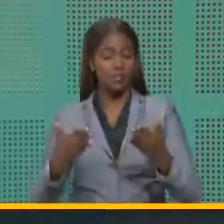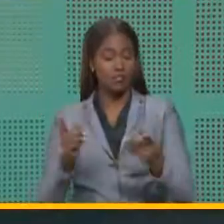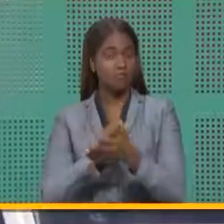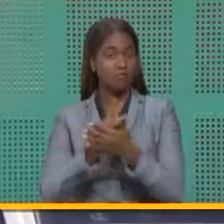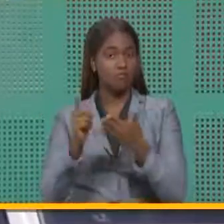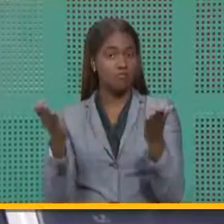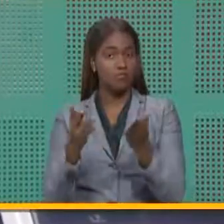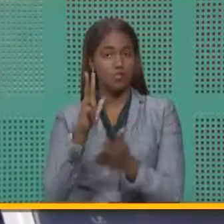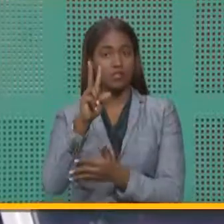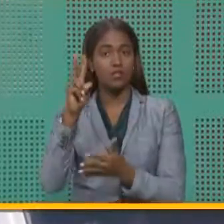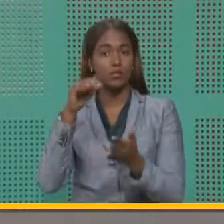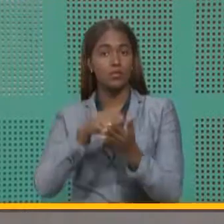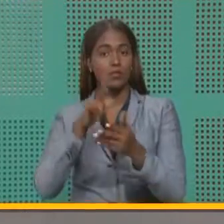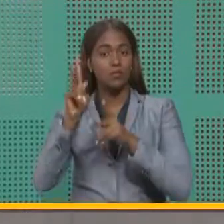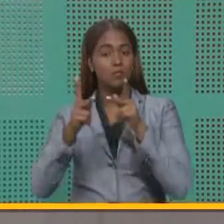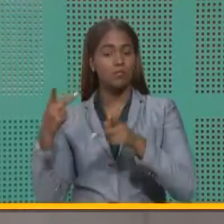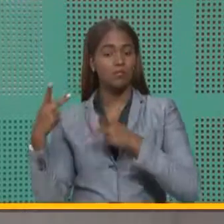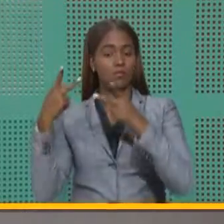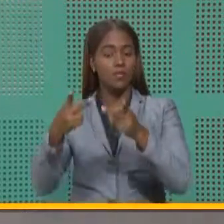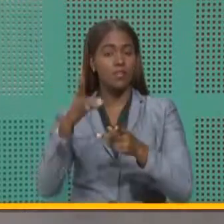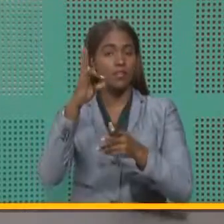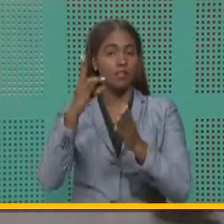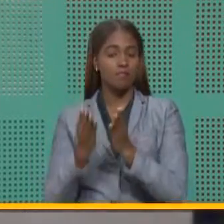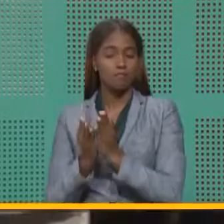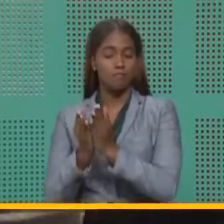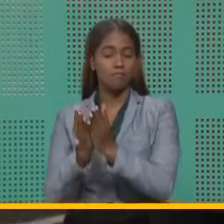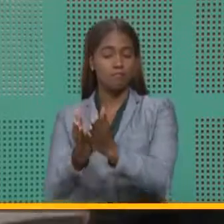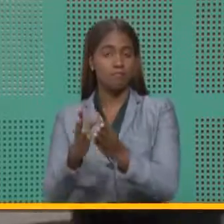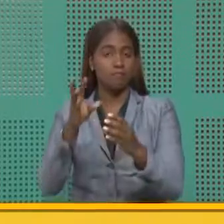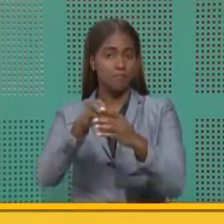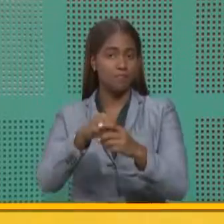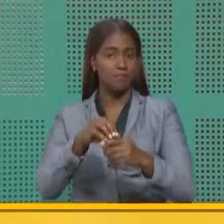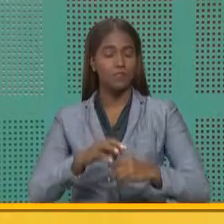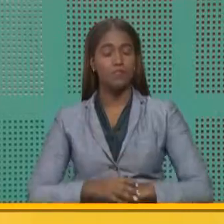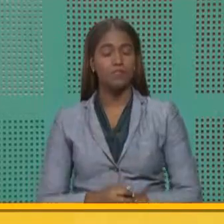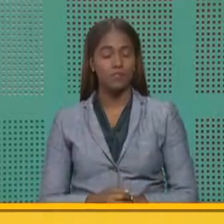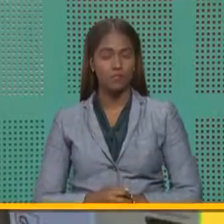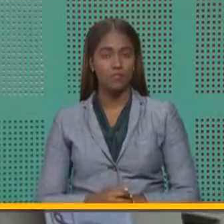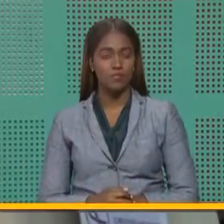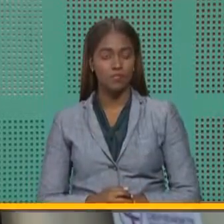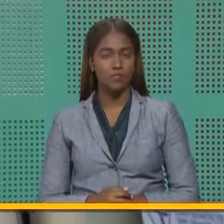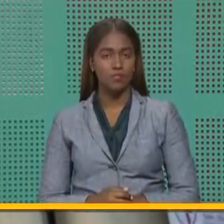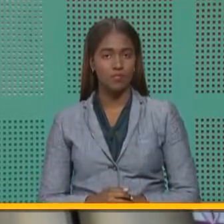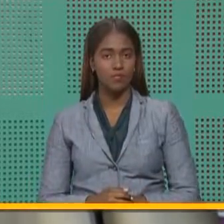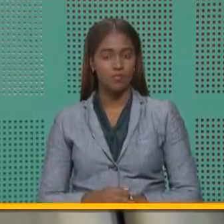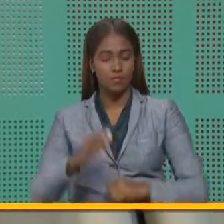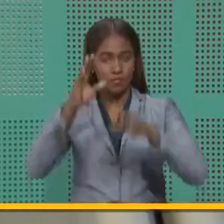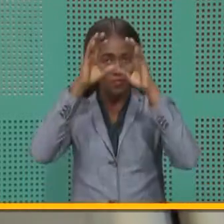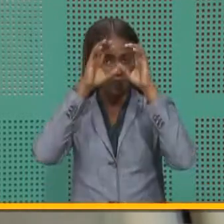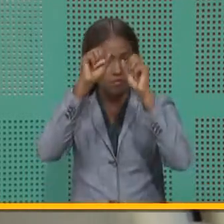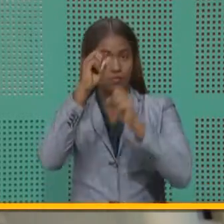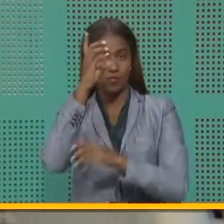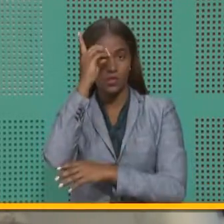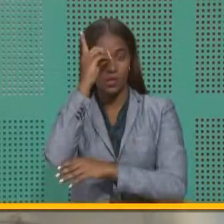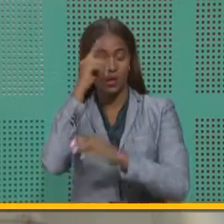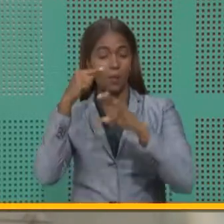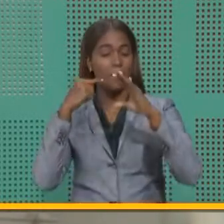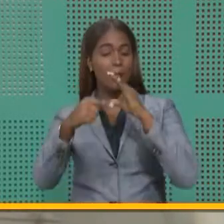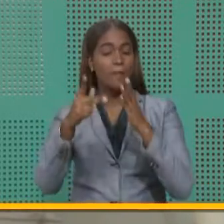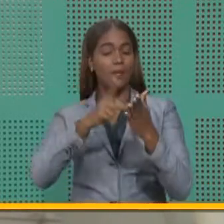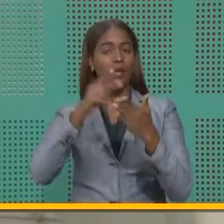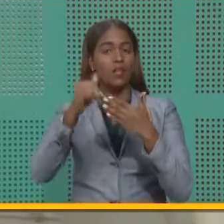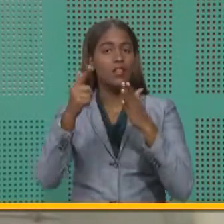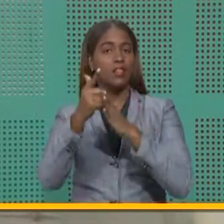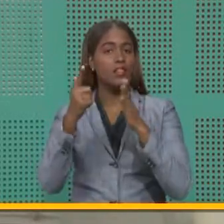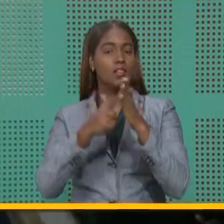32 mil visitantes en siete barcos de cruceros de presidente medina envía proyecto de